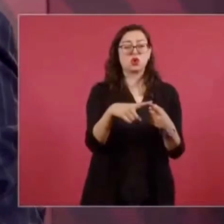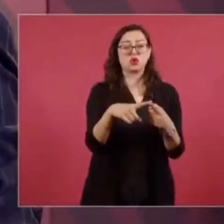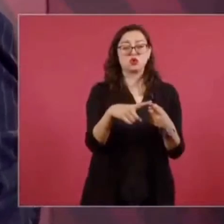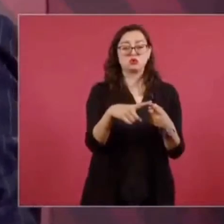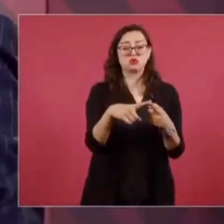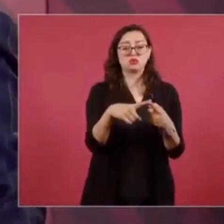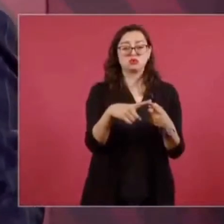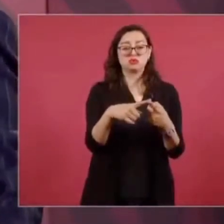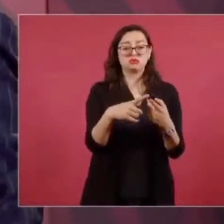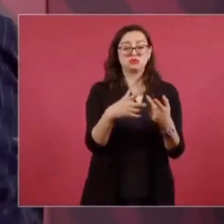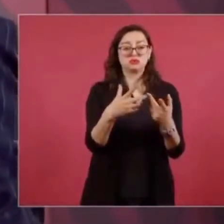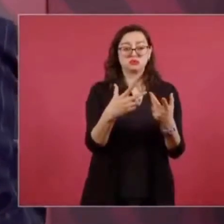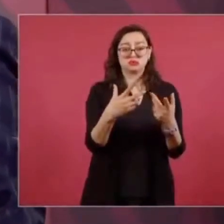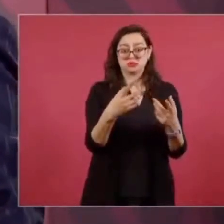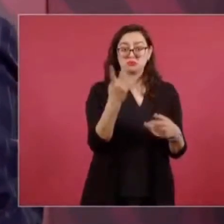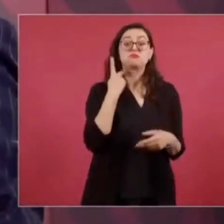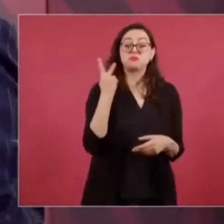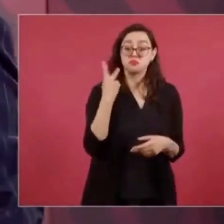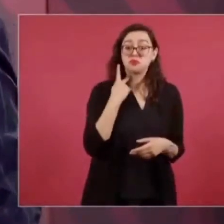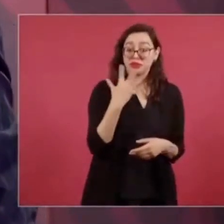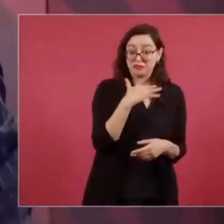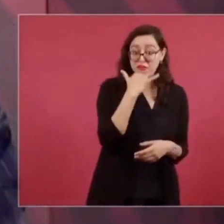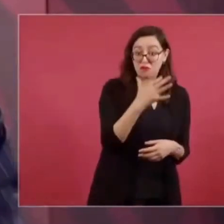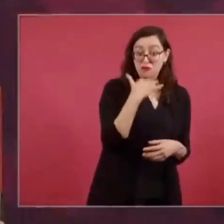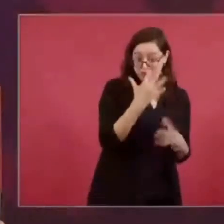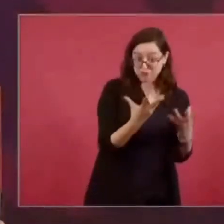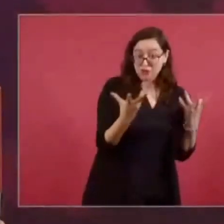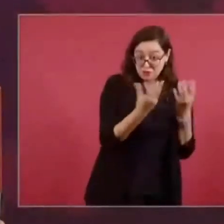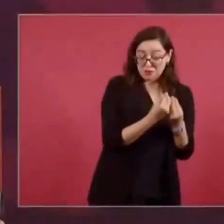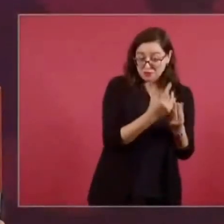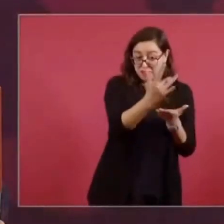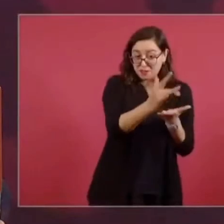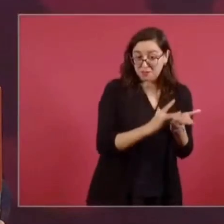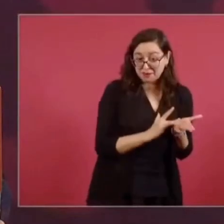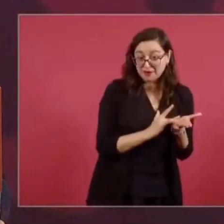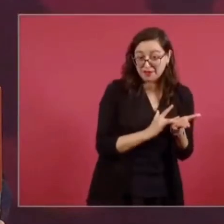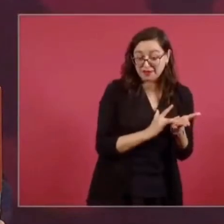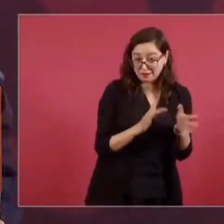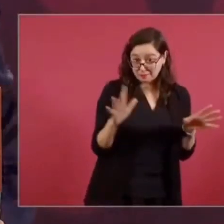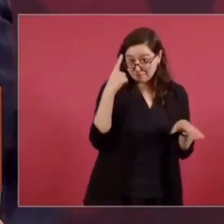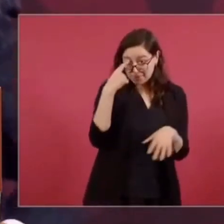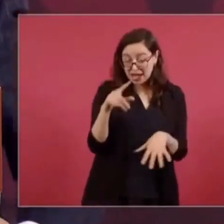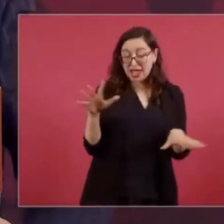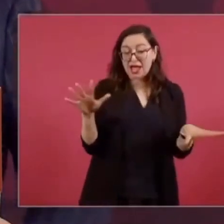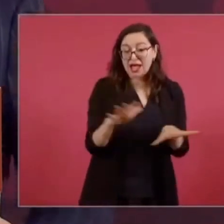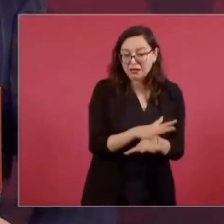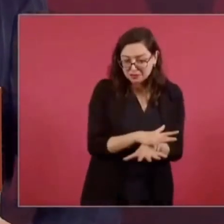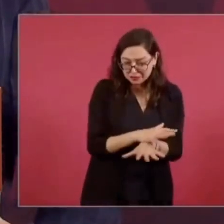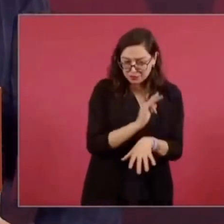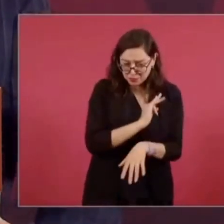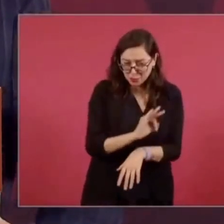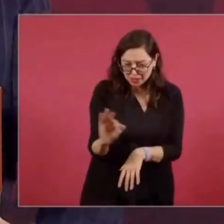con los políticos deshonestos? ¿Se puede transformar